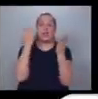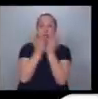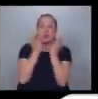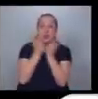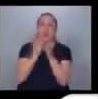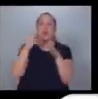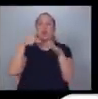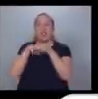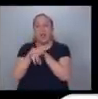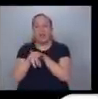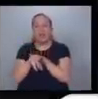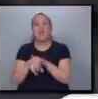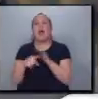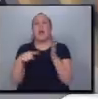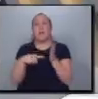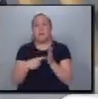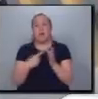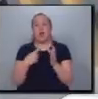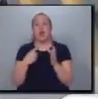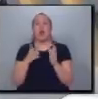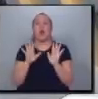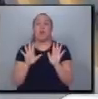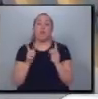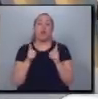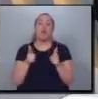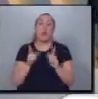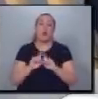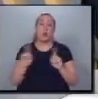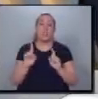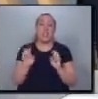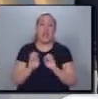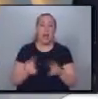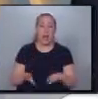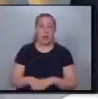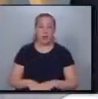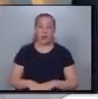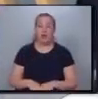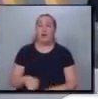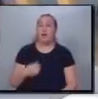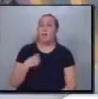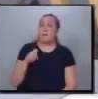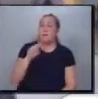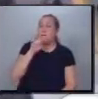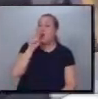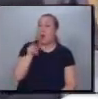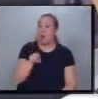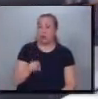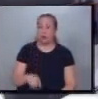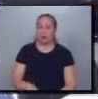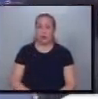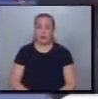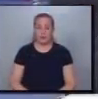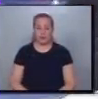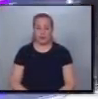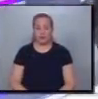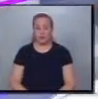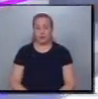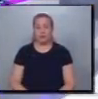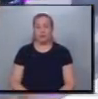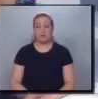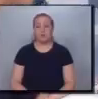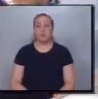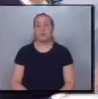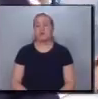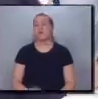internación, pero afortunadamente no son graves. Pregunto, que haya sido una desgracia